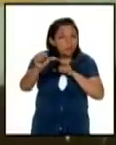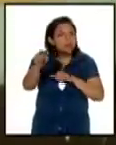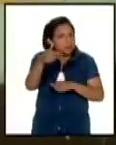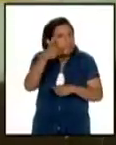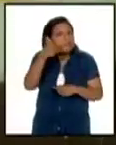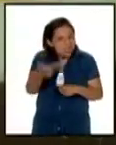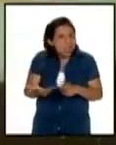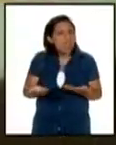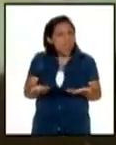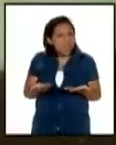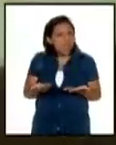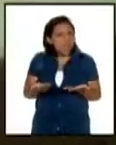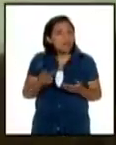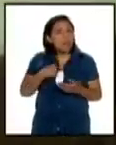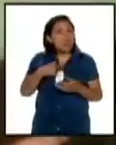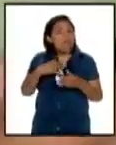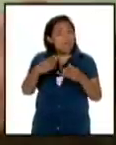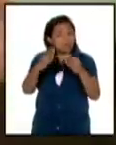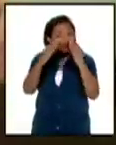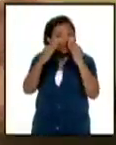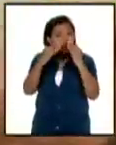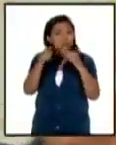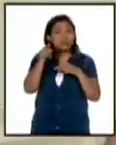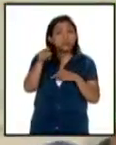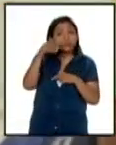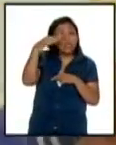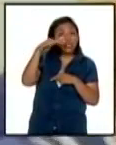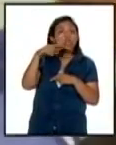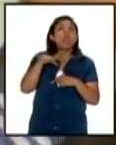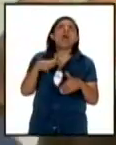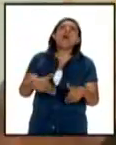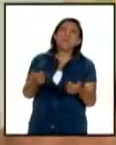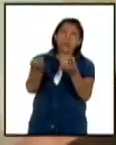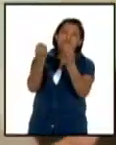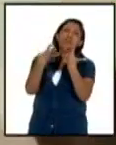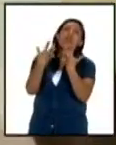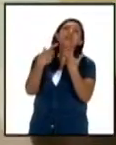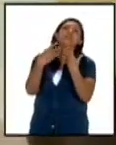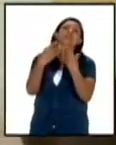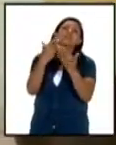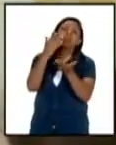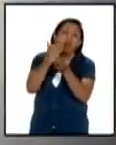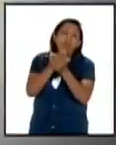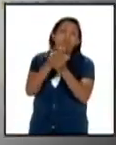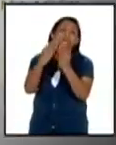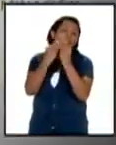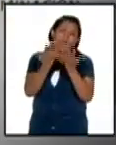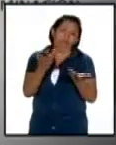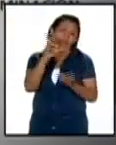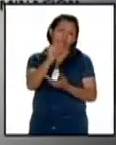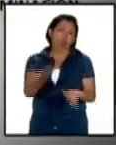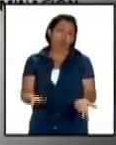hecho, porque si nos enseñamos a que no, señor, ya tengo hambre, ¿no? Un taco, una torta, pues óigame, no.